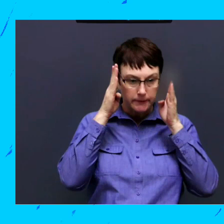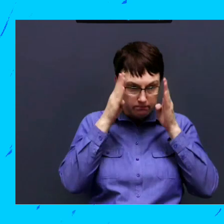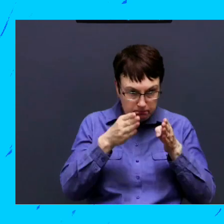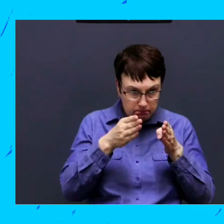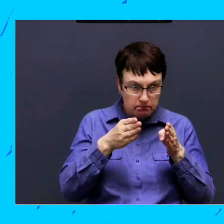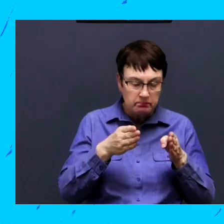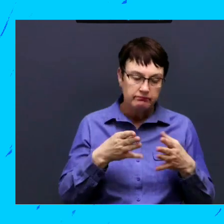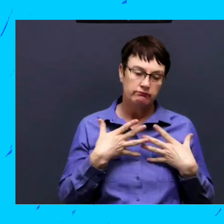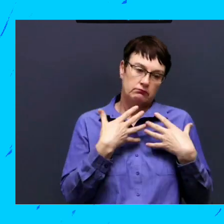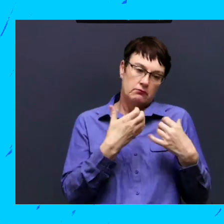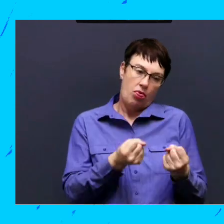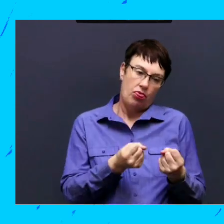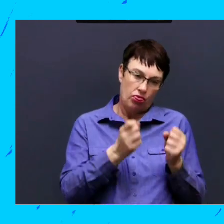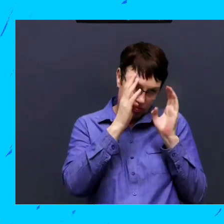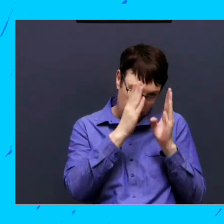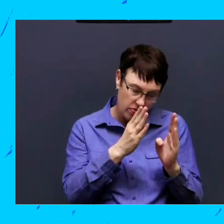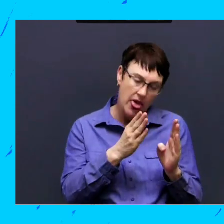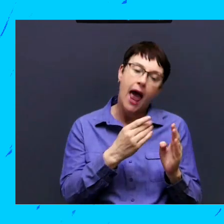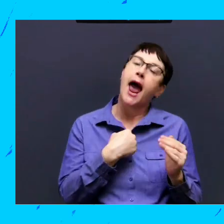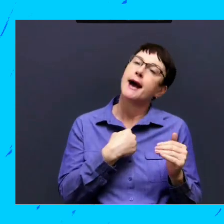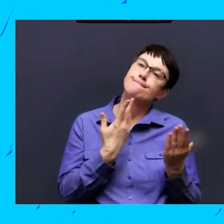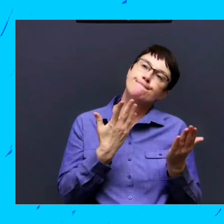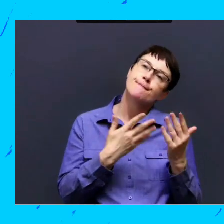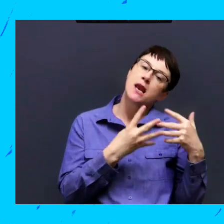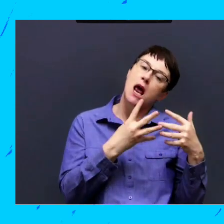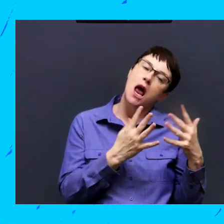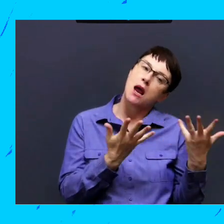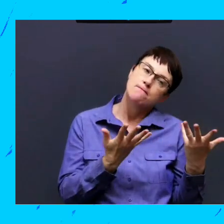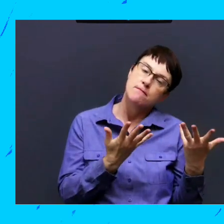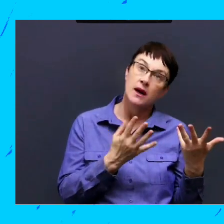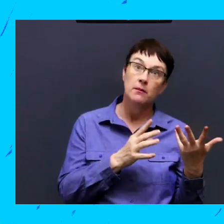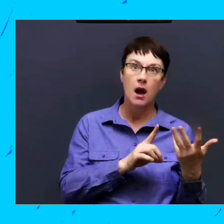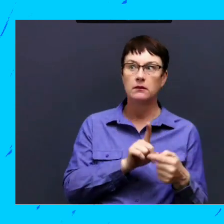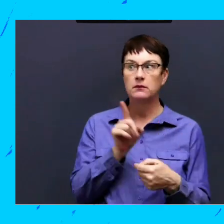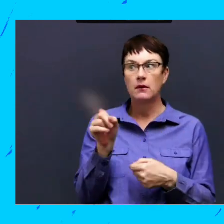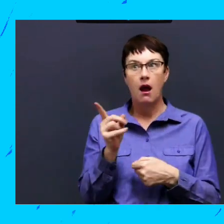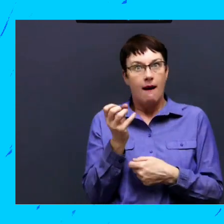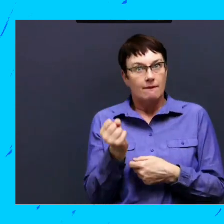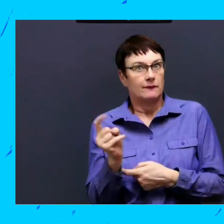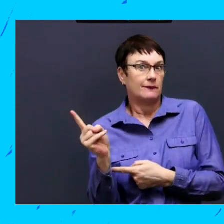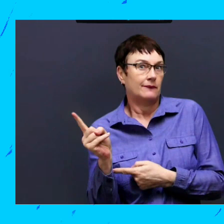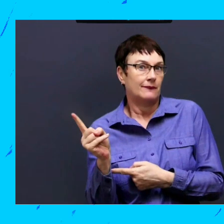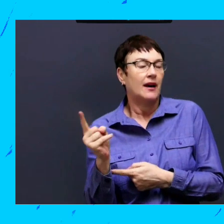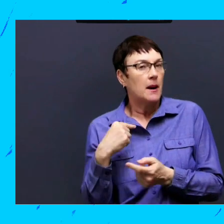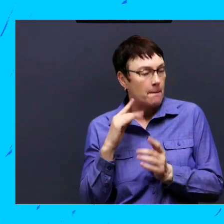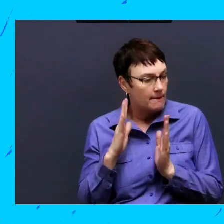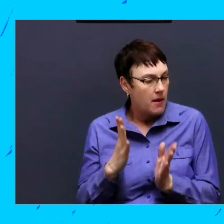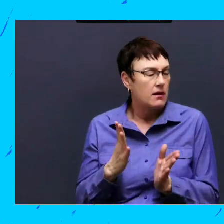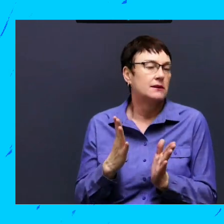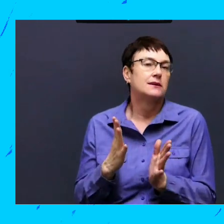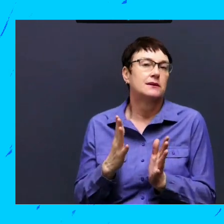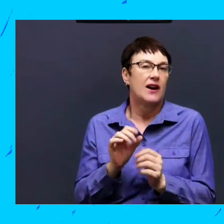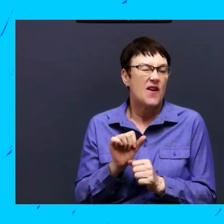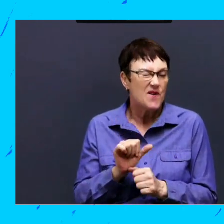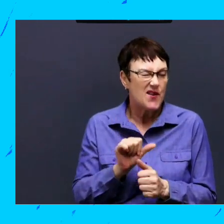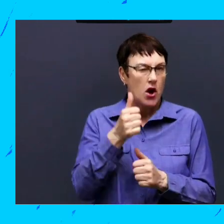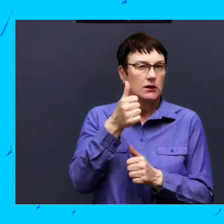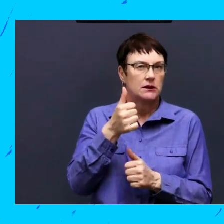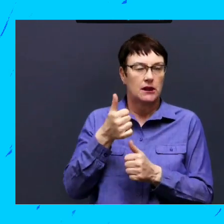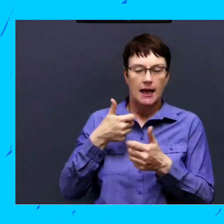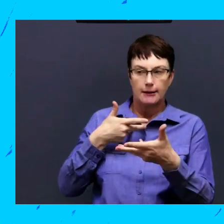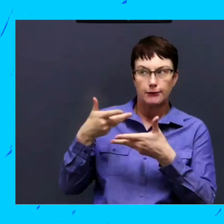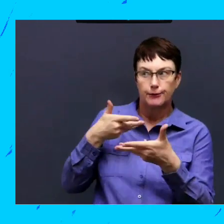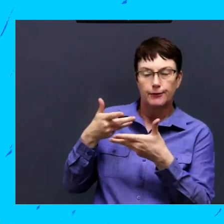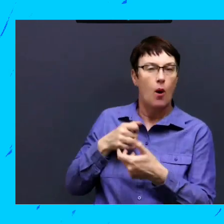que los muchas veces tenemos en los centros de salud. Así que eso es muy importante, hablar con otros aliados y sectores. Y la